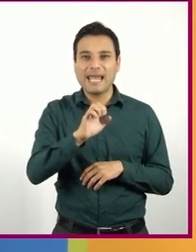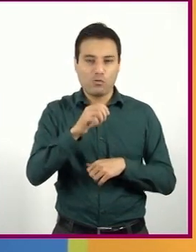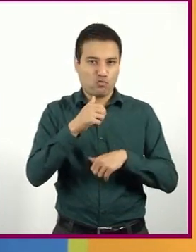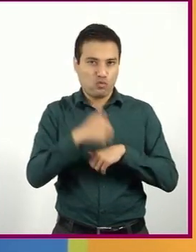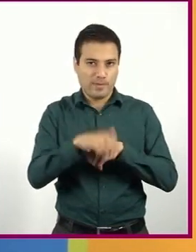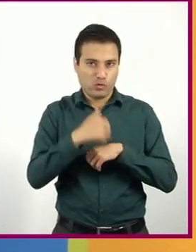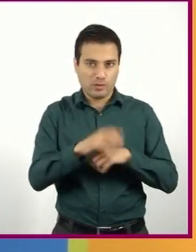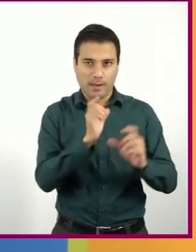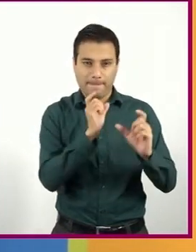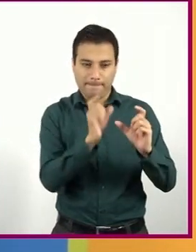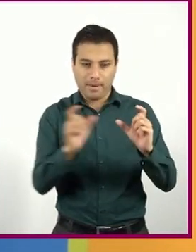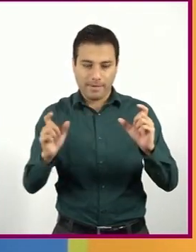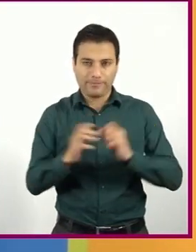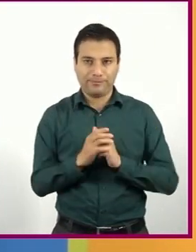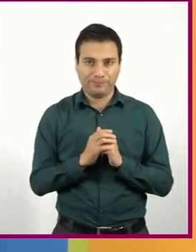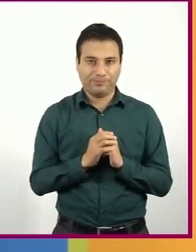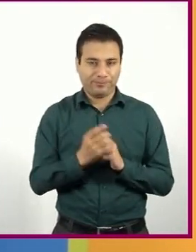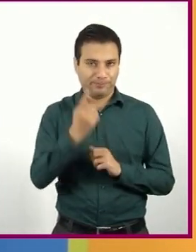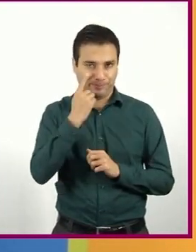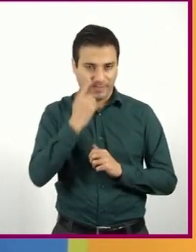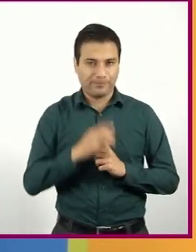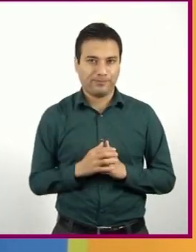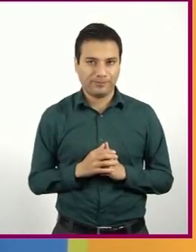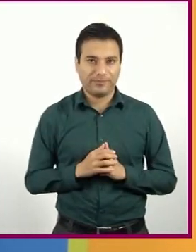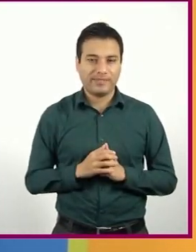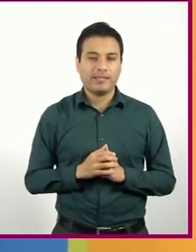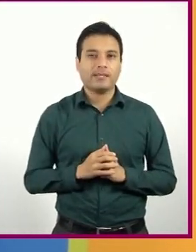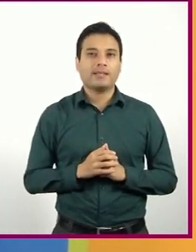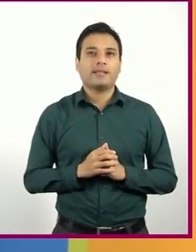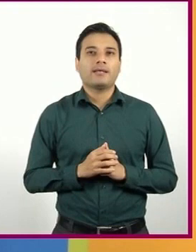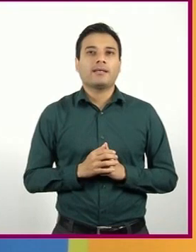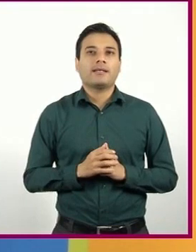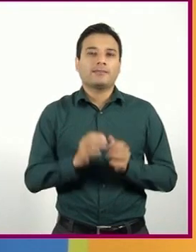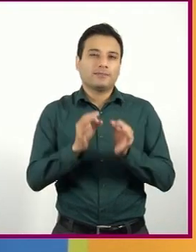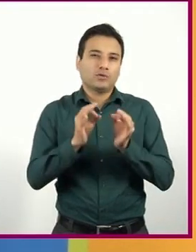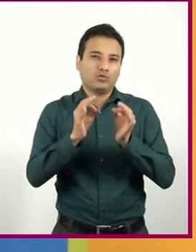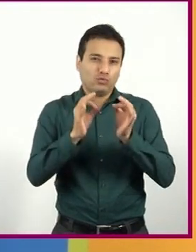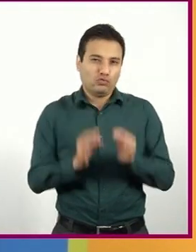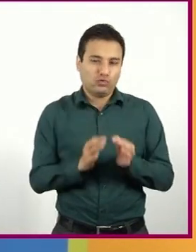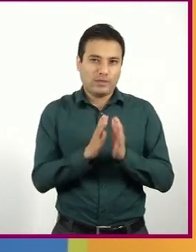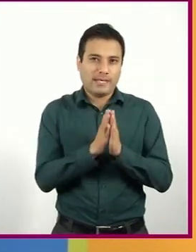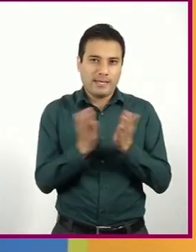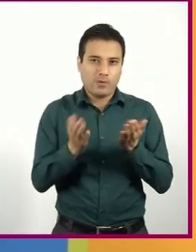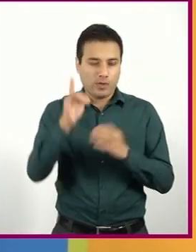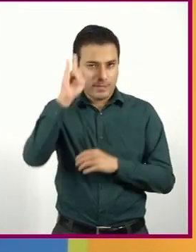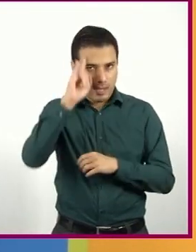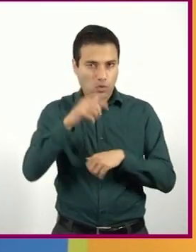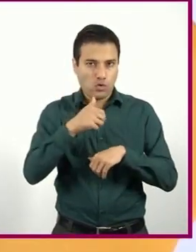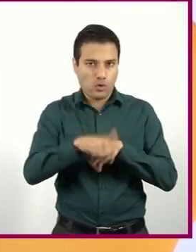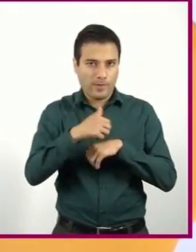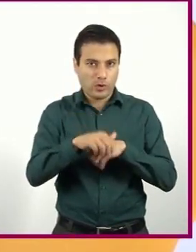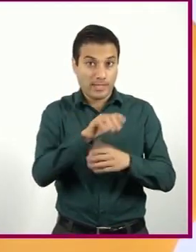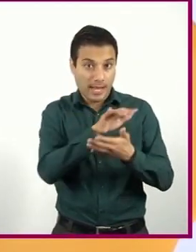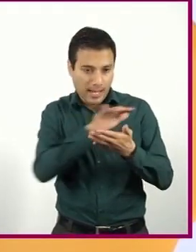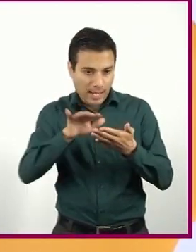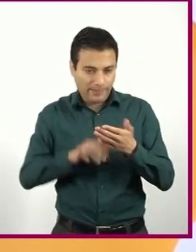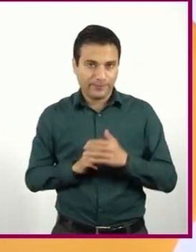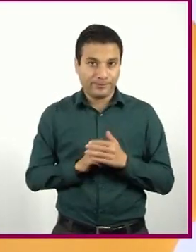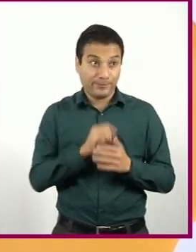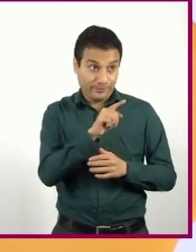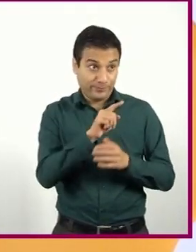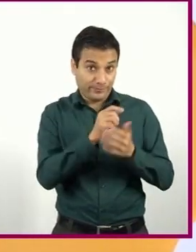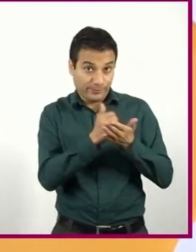que leyéramos algunos párrafos de la sexta noche del libro El Diablo de los Números. Enrique, ¿me ayudarías a leerlo? ¡Con